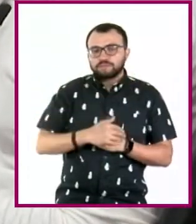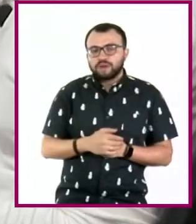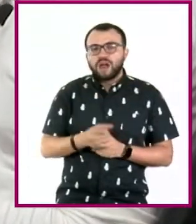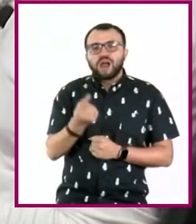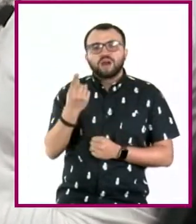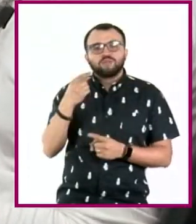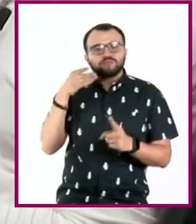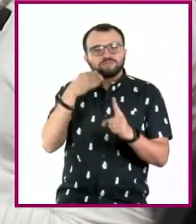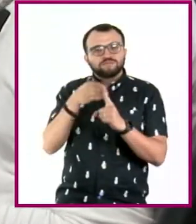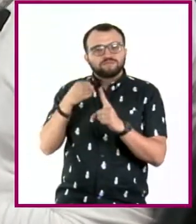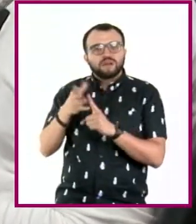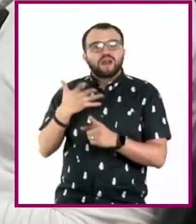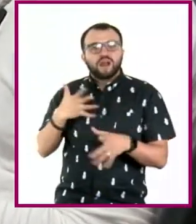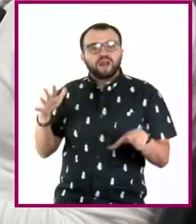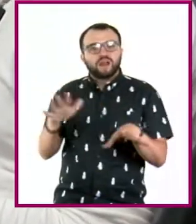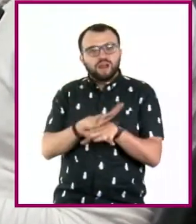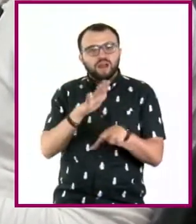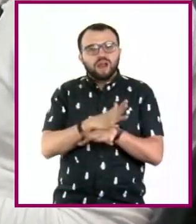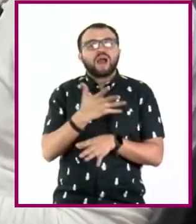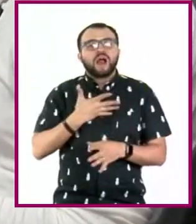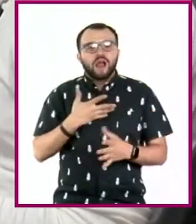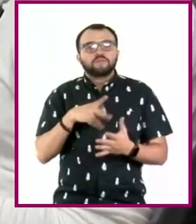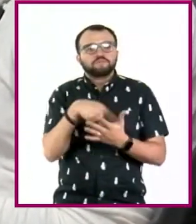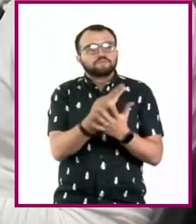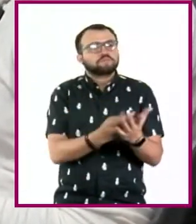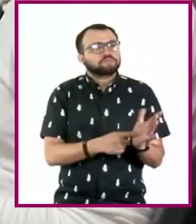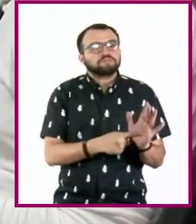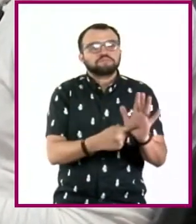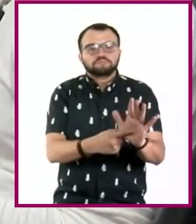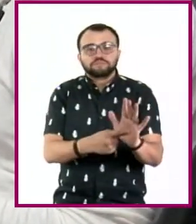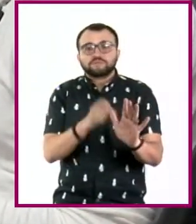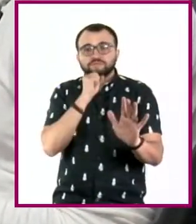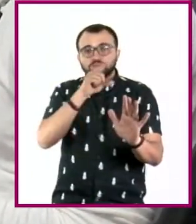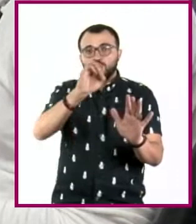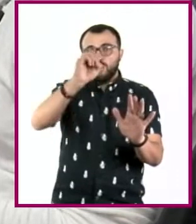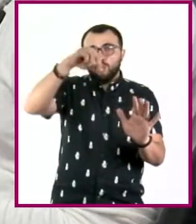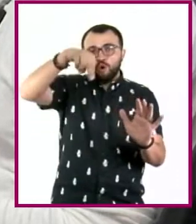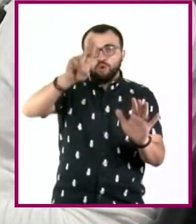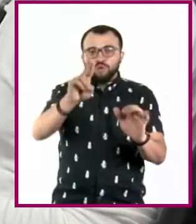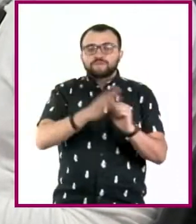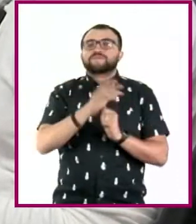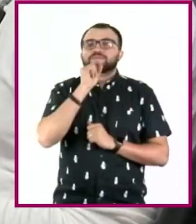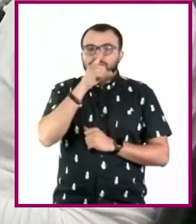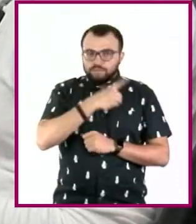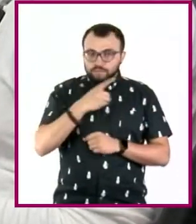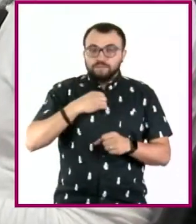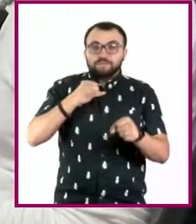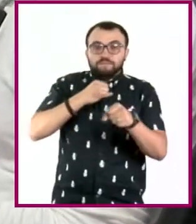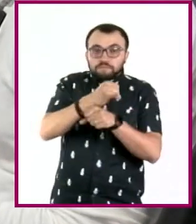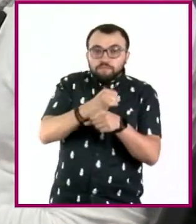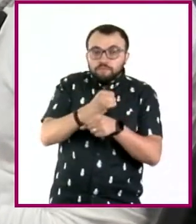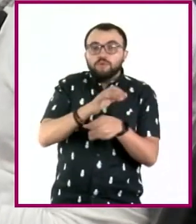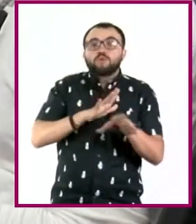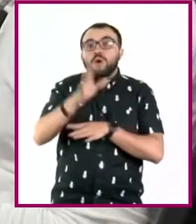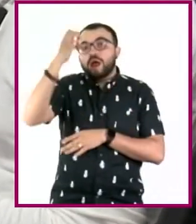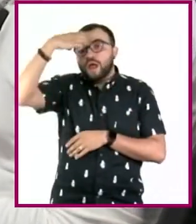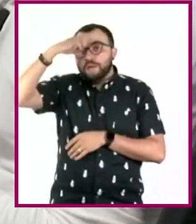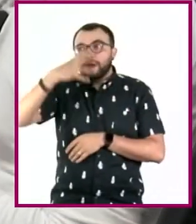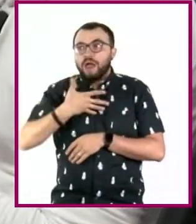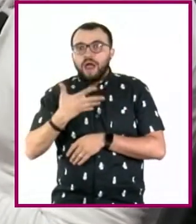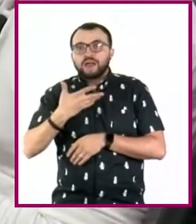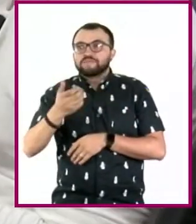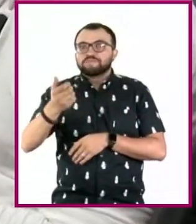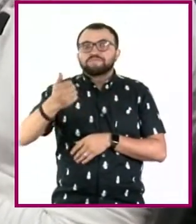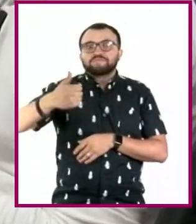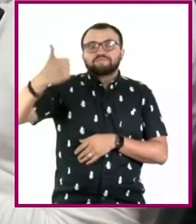enfoques han estado cambiando y hay propuestas interesantes desde la ONU. También hay que indagar sobre alguna experiencia que esté resultando exitosa.